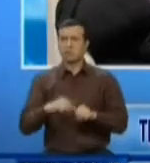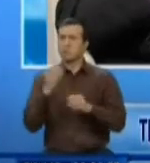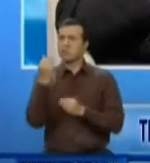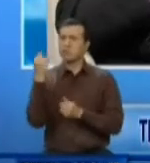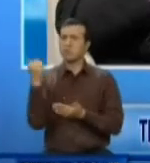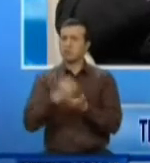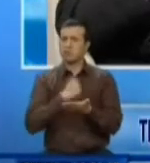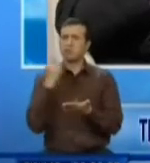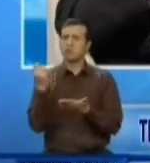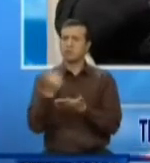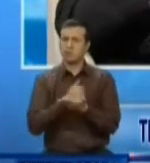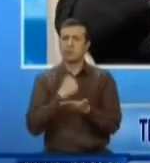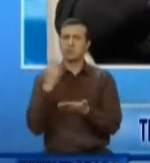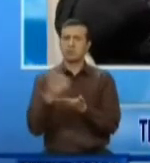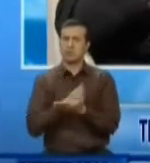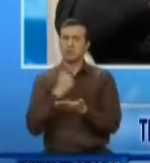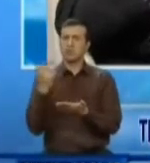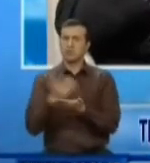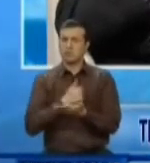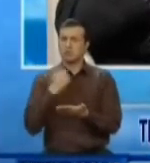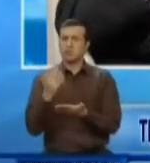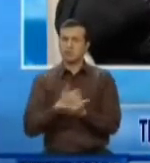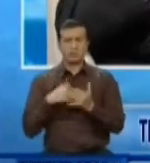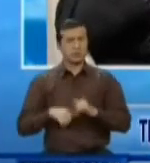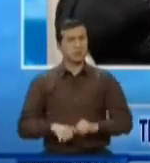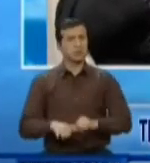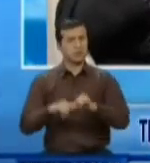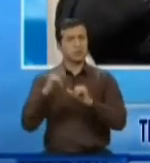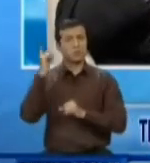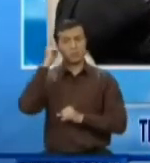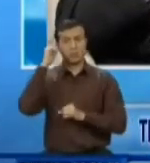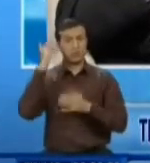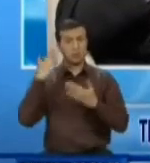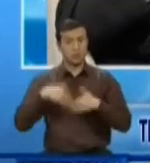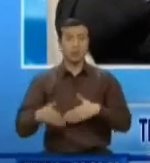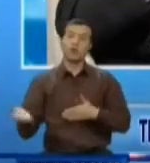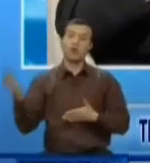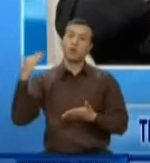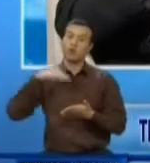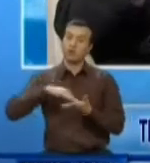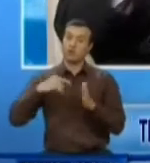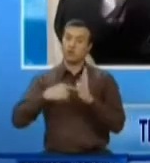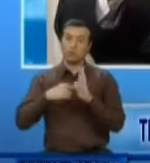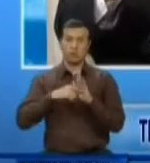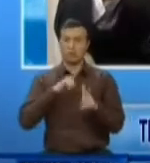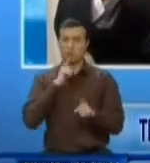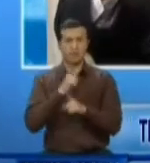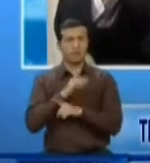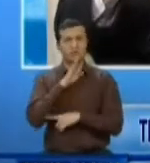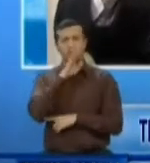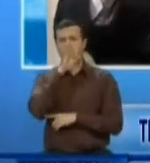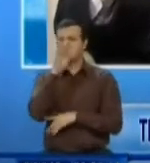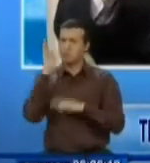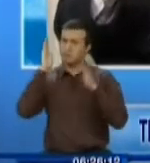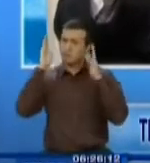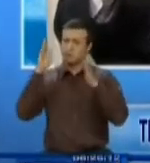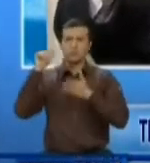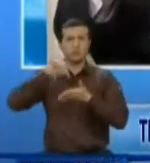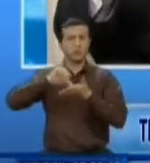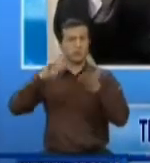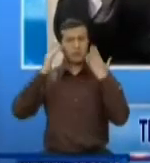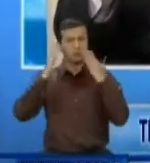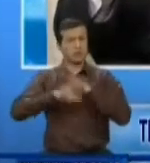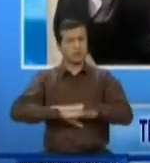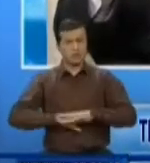cobrando tiene capacidad coactiva entonces se está tratando de revivir un compuesto que siempre fue dedicado sólo a la ciudad de guayaquil